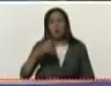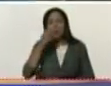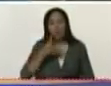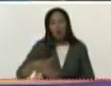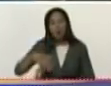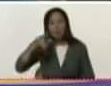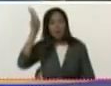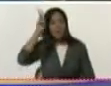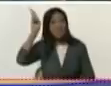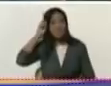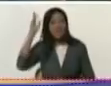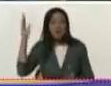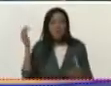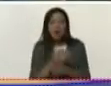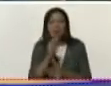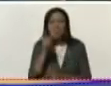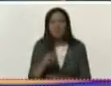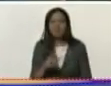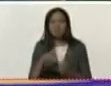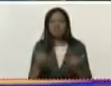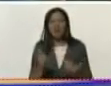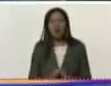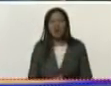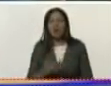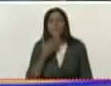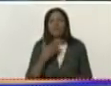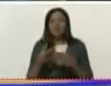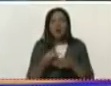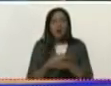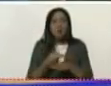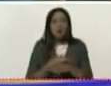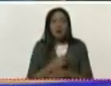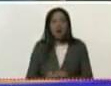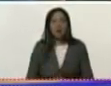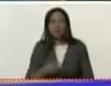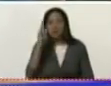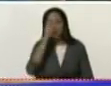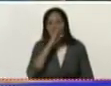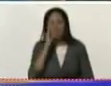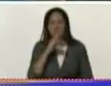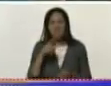para capturar a estos terroristas. Y pido al gobierno de Brasil,